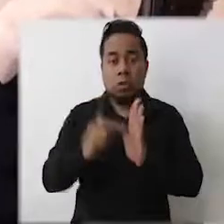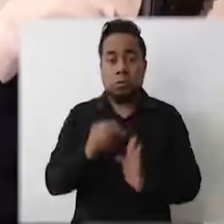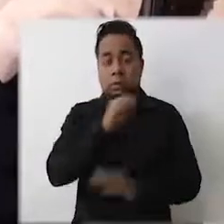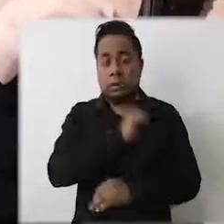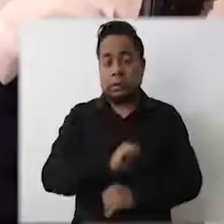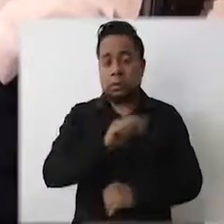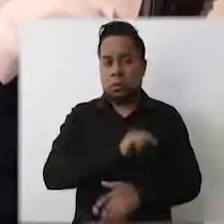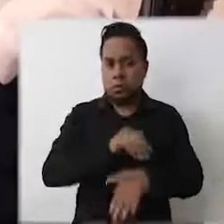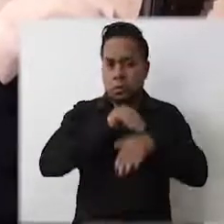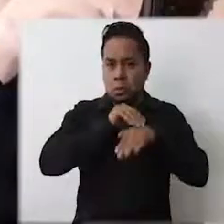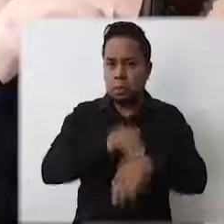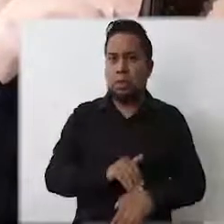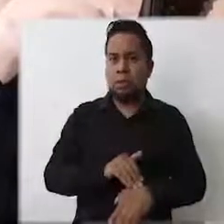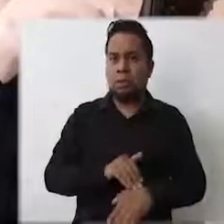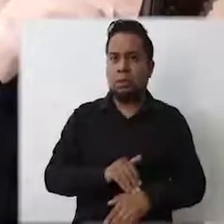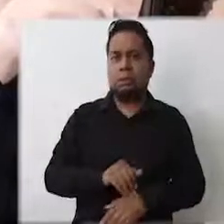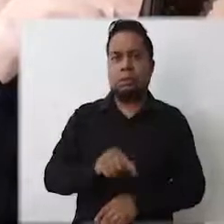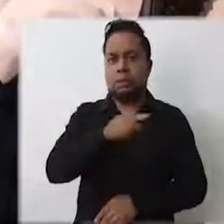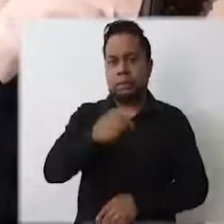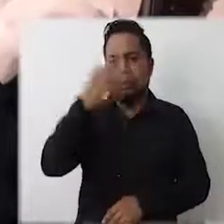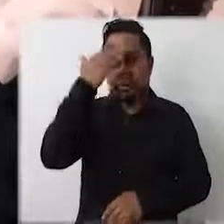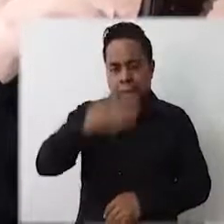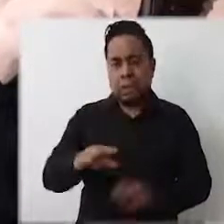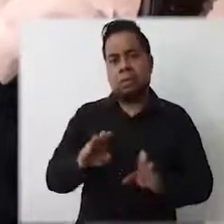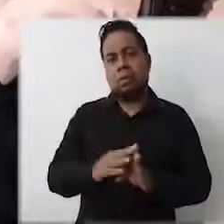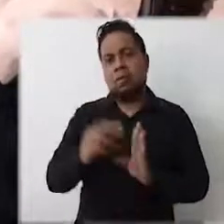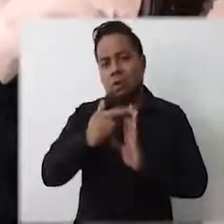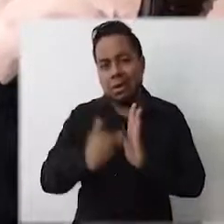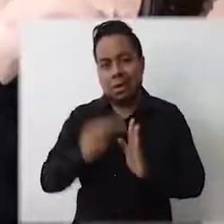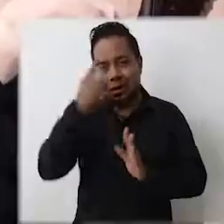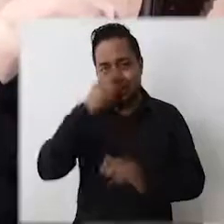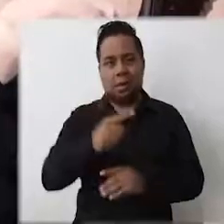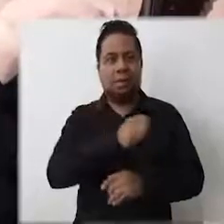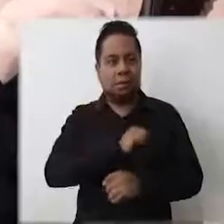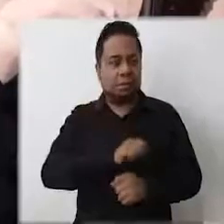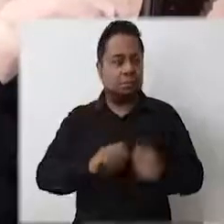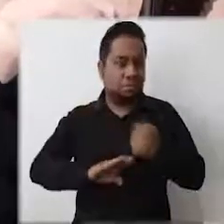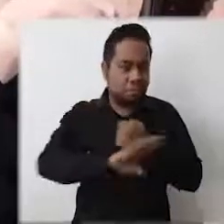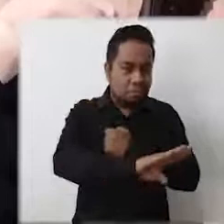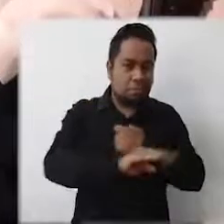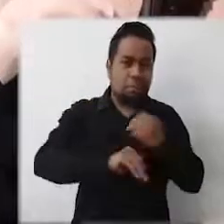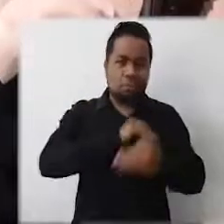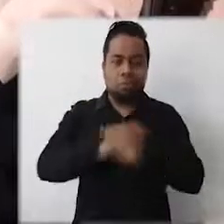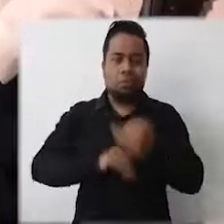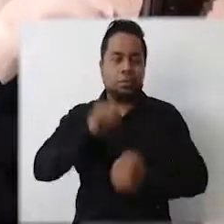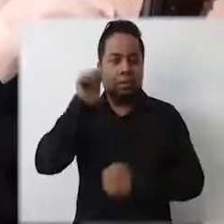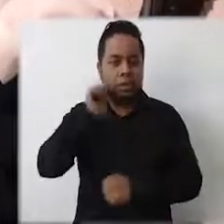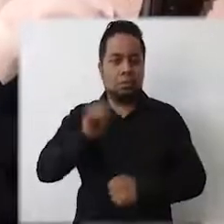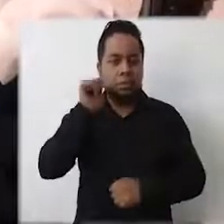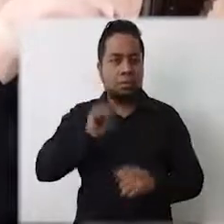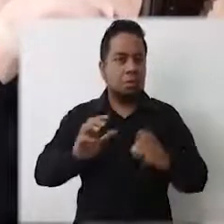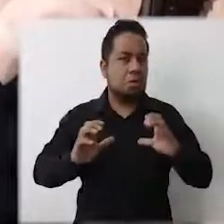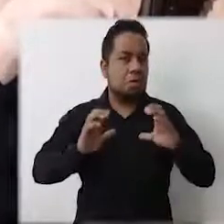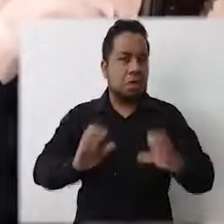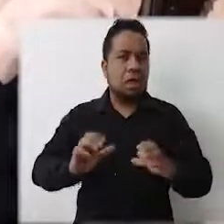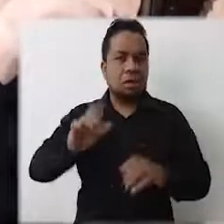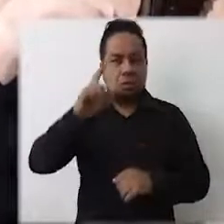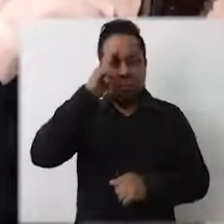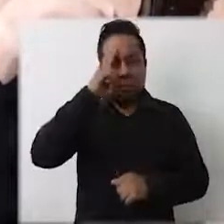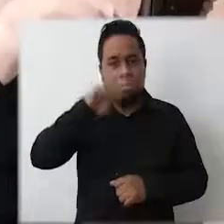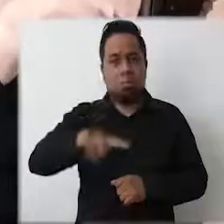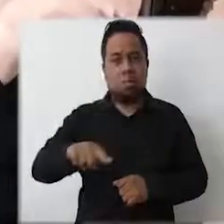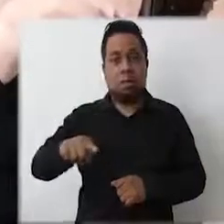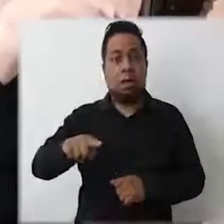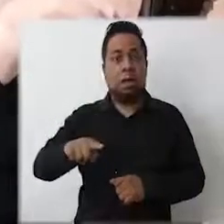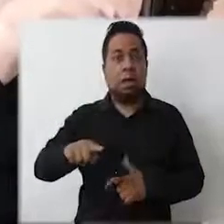la Secretaría de Gobierno Municipal, los de Comercio en Vía Pública, pues se den a la labor primero de